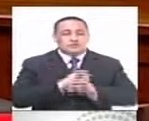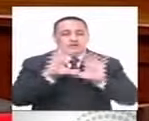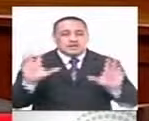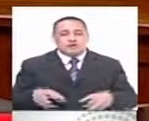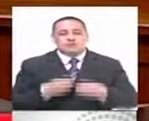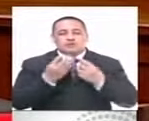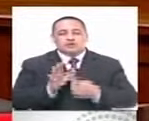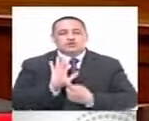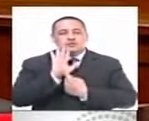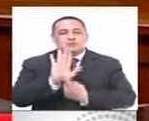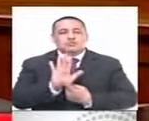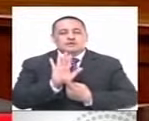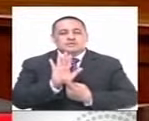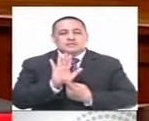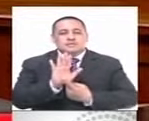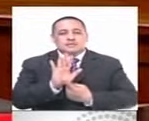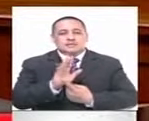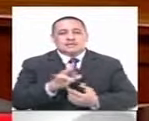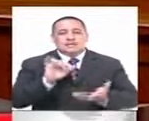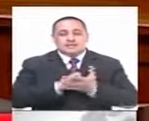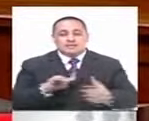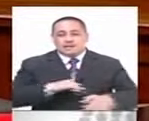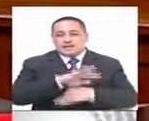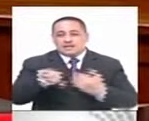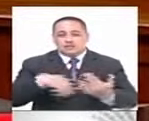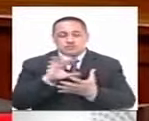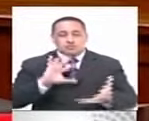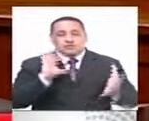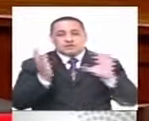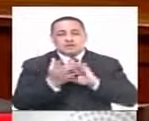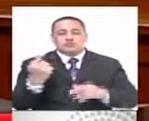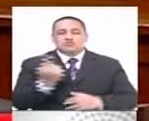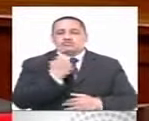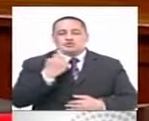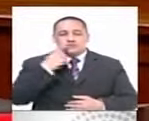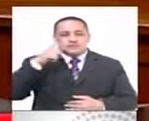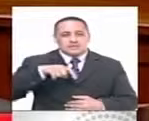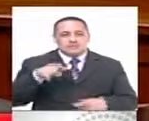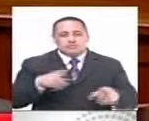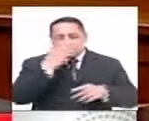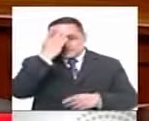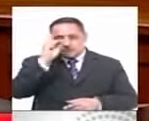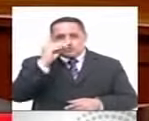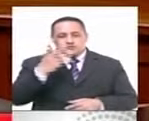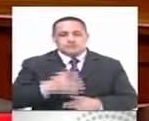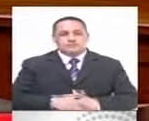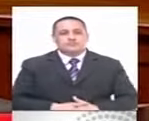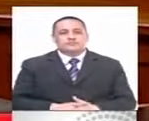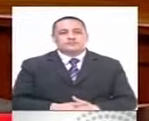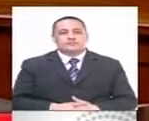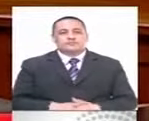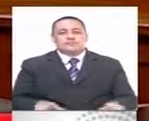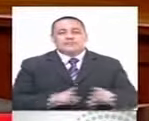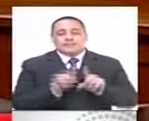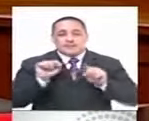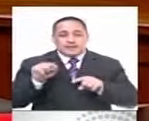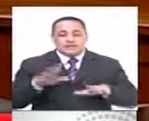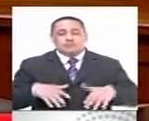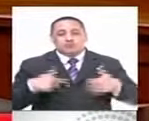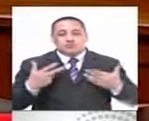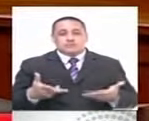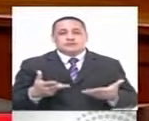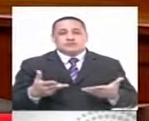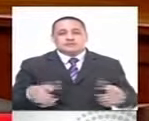nos demuestran que para la transformación solo necesitamos decisión. Ella hizo